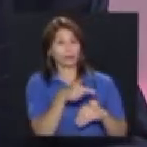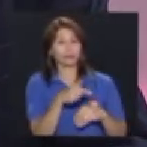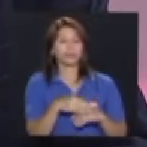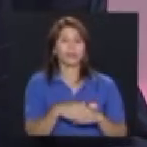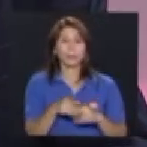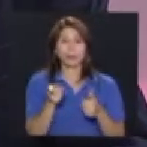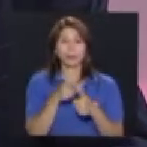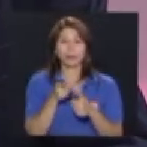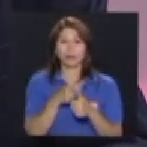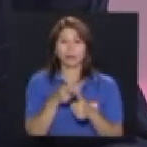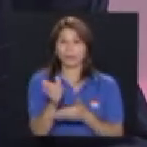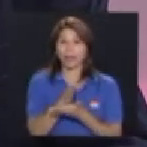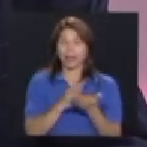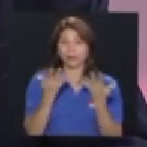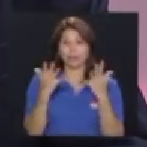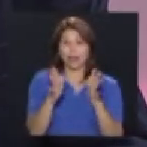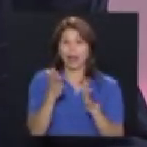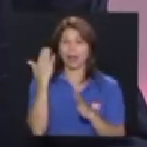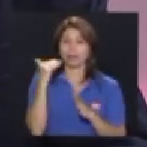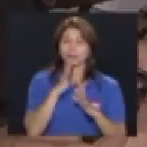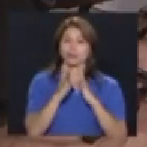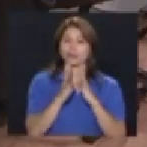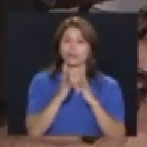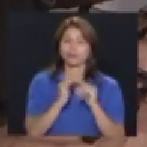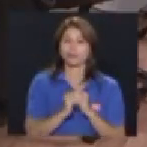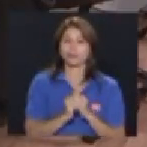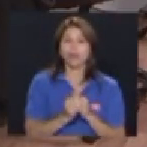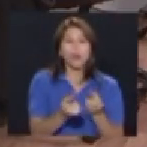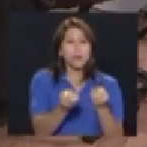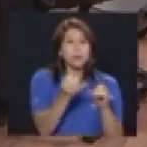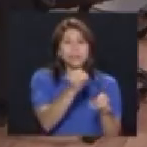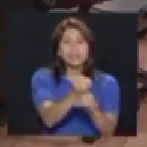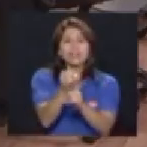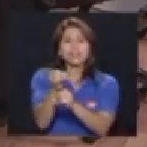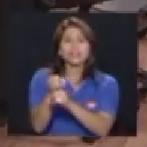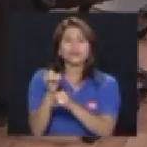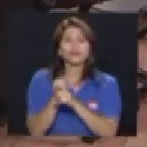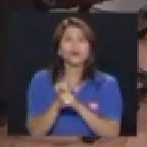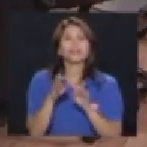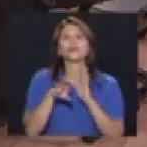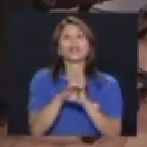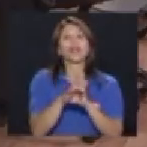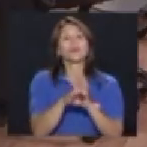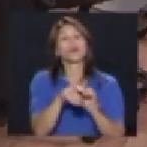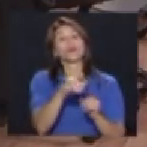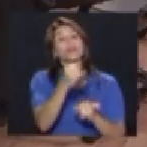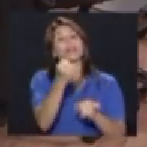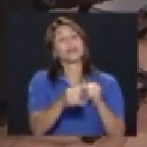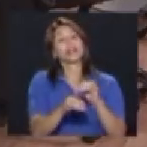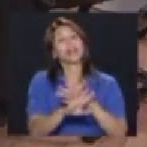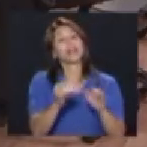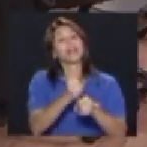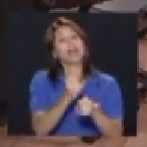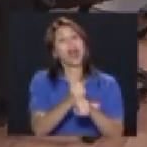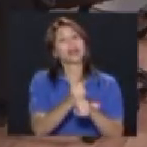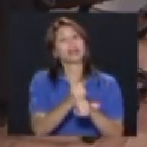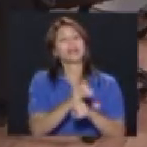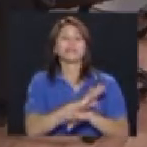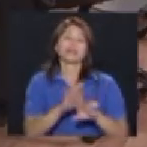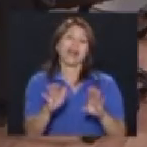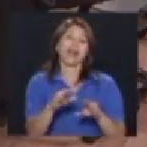cuestión que hemos conversado, que a diferencia de muchas instituciones que usted termina, le dan un reloj, le traen un mariachi y lo echan, ¿verdad? La